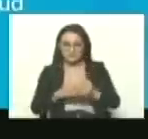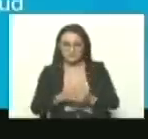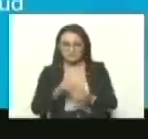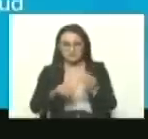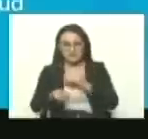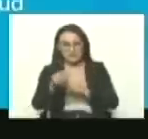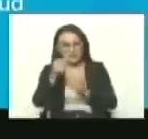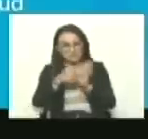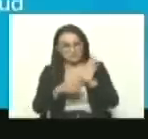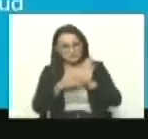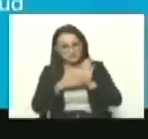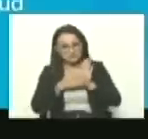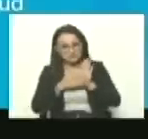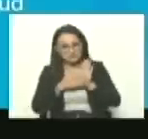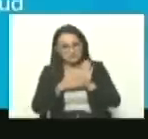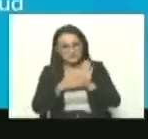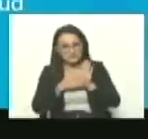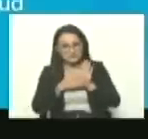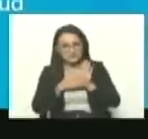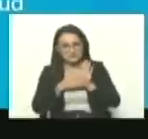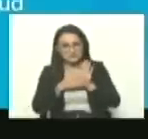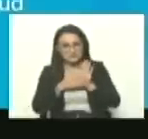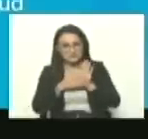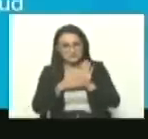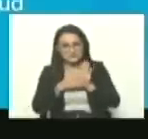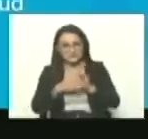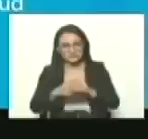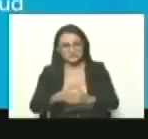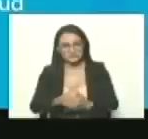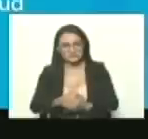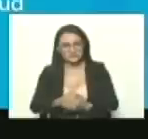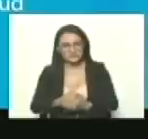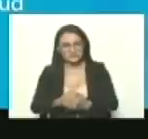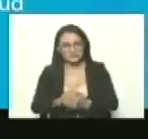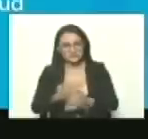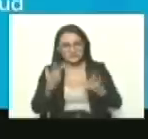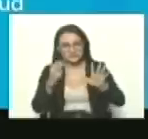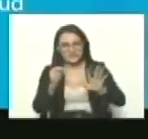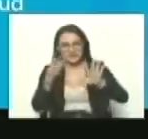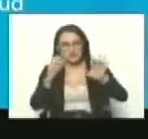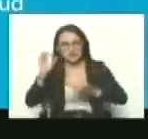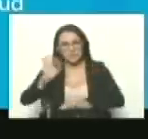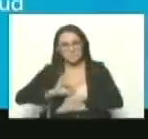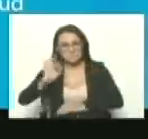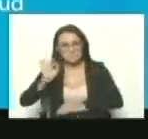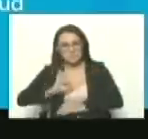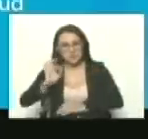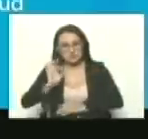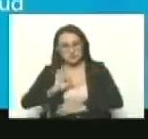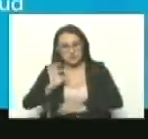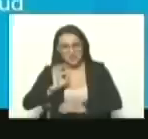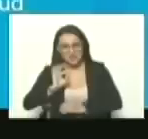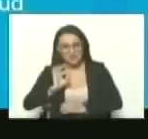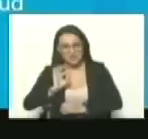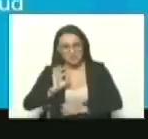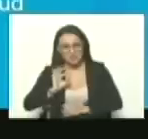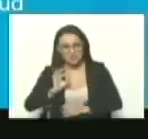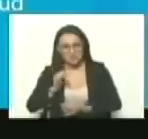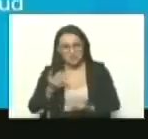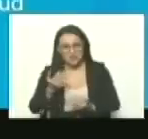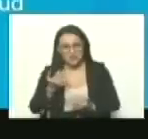y dongo, y le cobran 70, 80 dólares por unos exámenes, donde tenemos nuestro CDI.